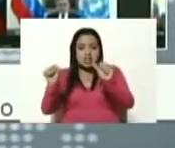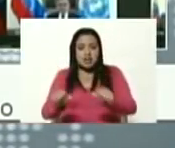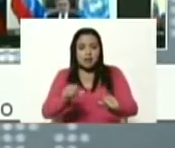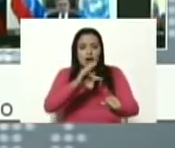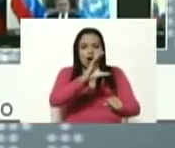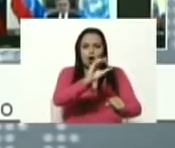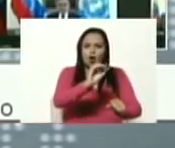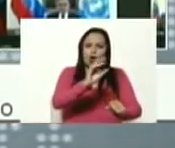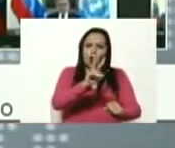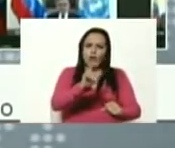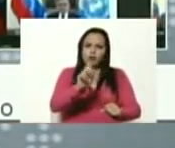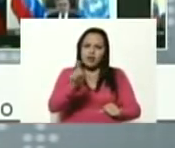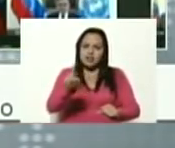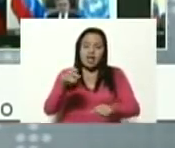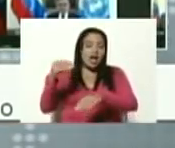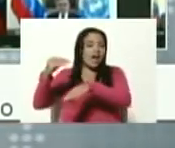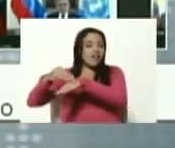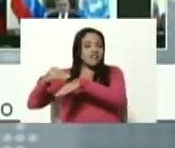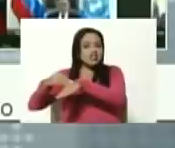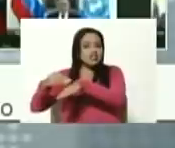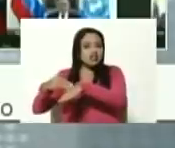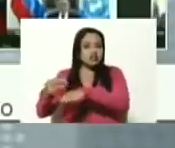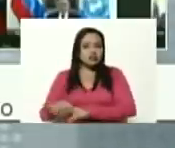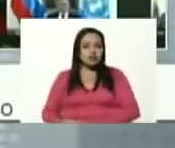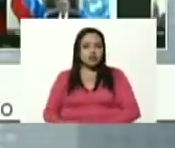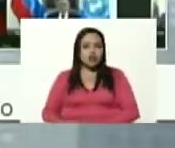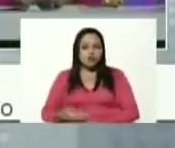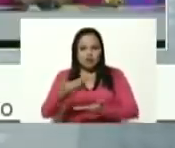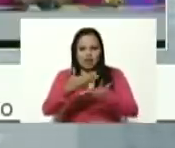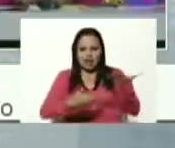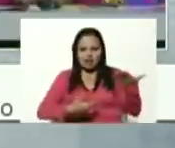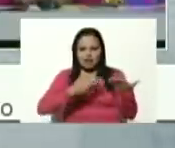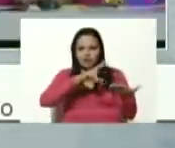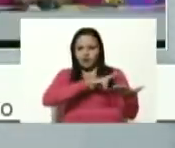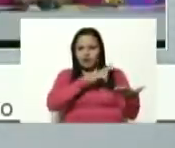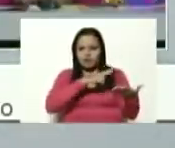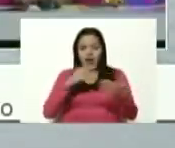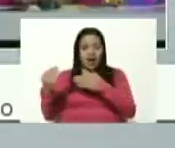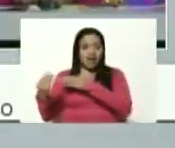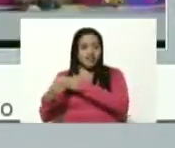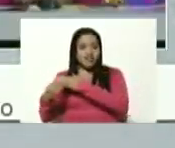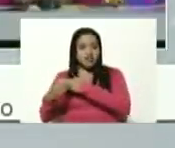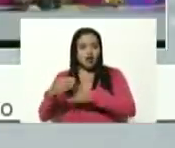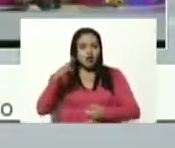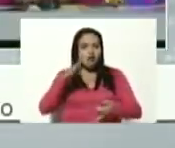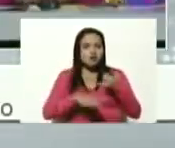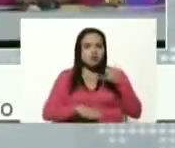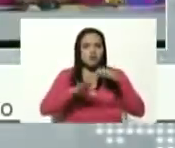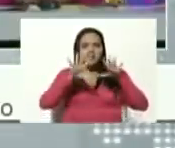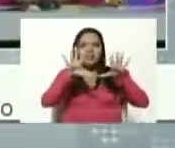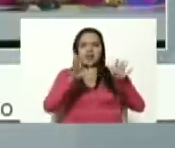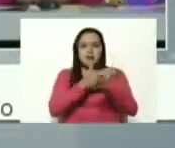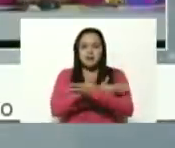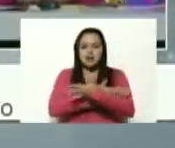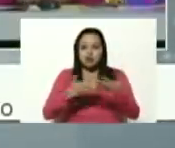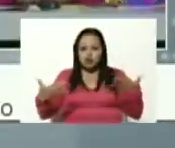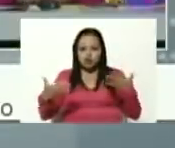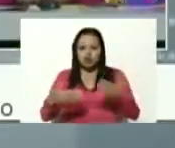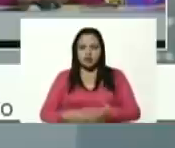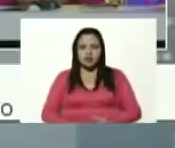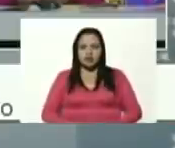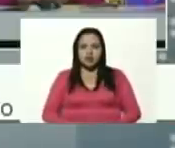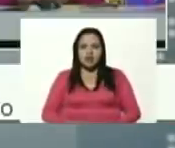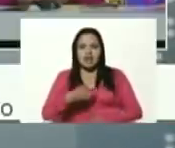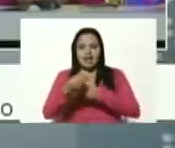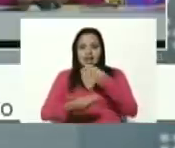nos anunció recientemente en una carta oficial que los últimos 10 millones, hechos en